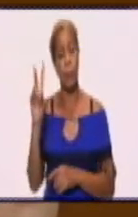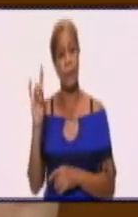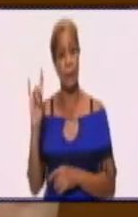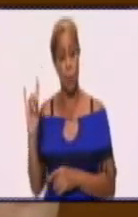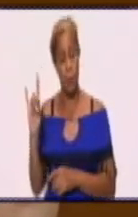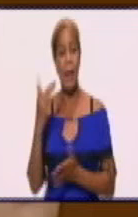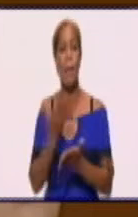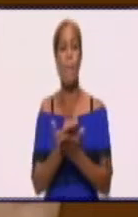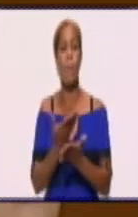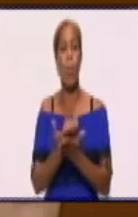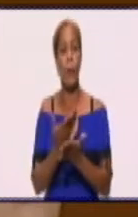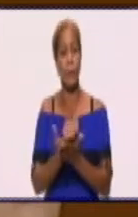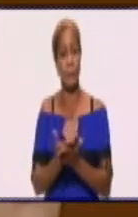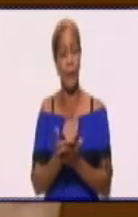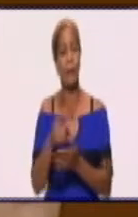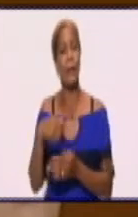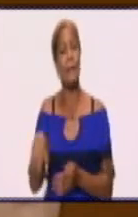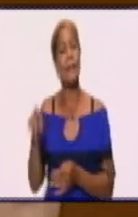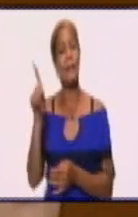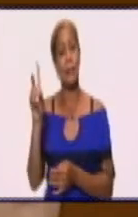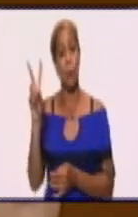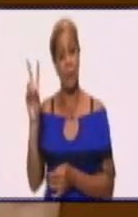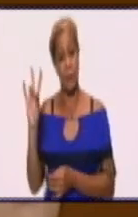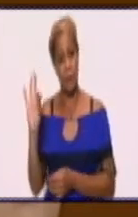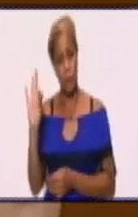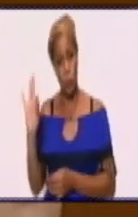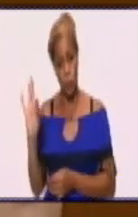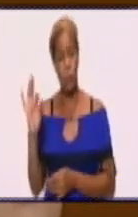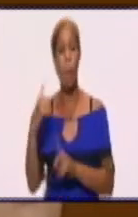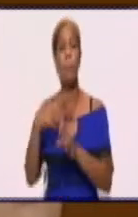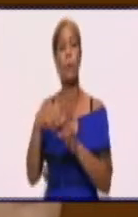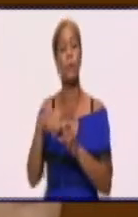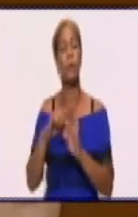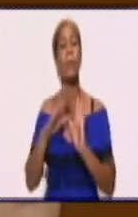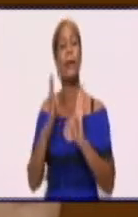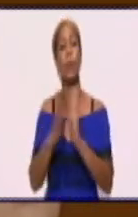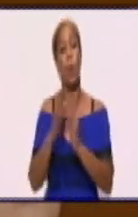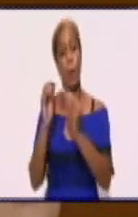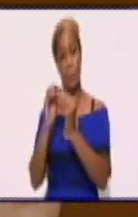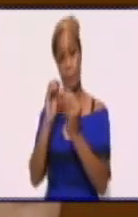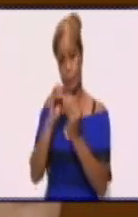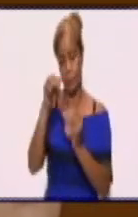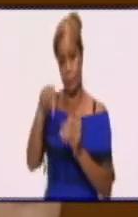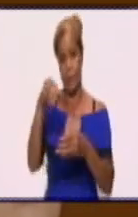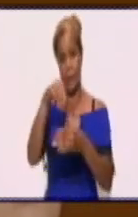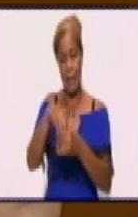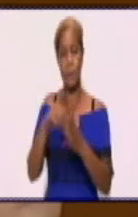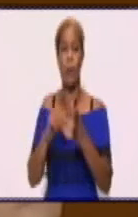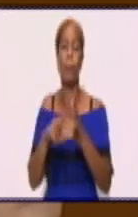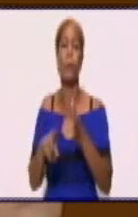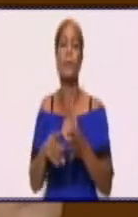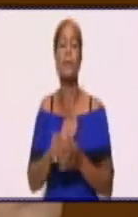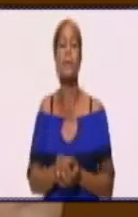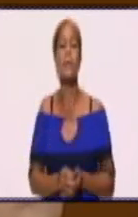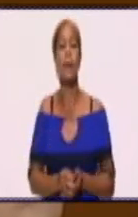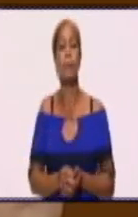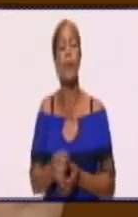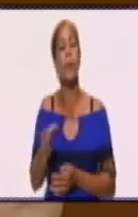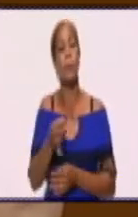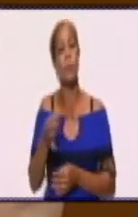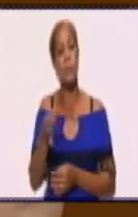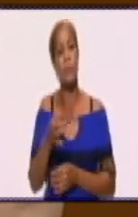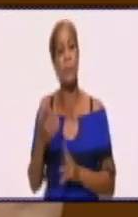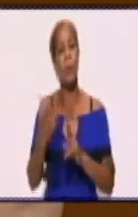muestras estudiadas, de ellas 128 fueron positivas, todas correspondientes a la transmisión autóctona. Pertenecen a los